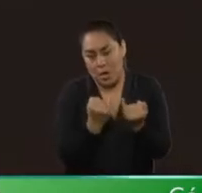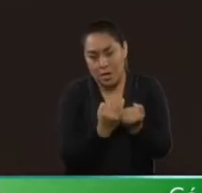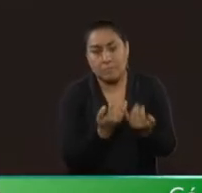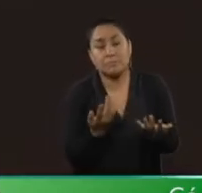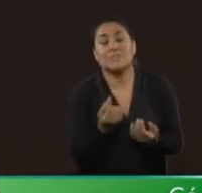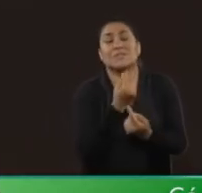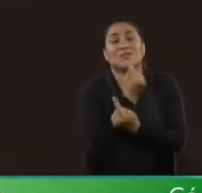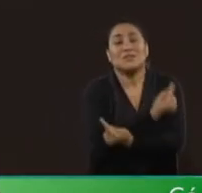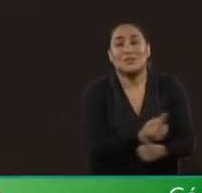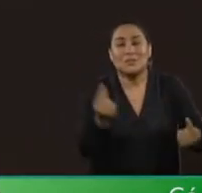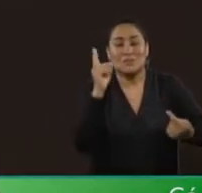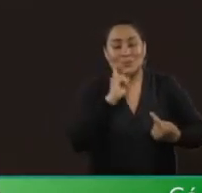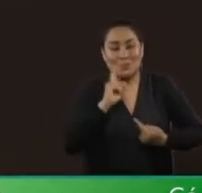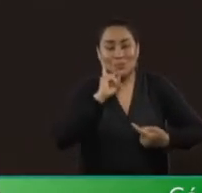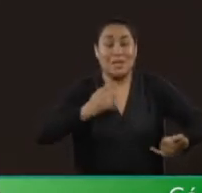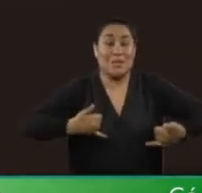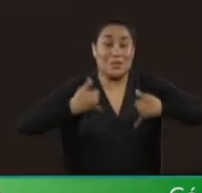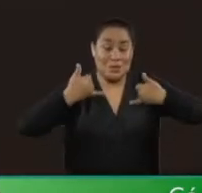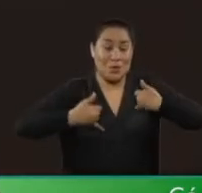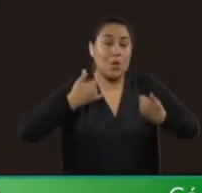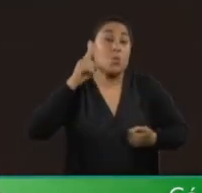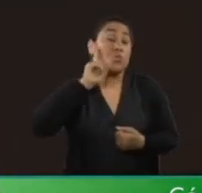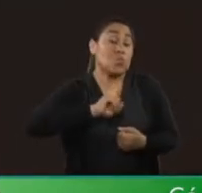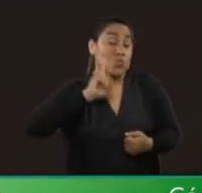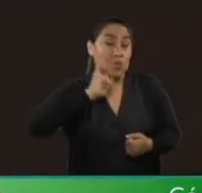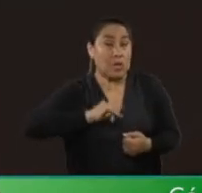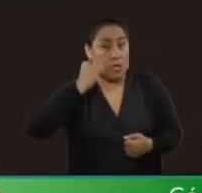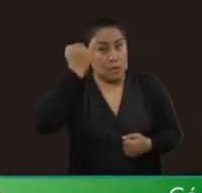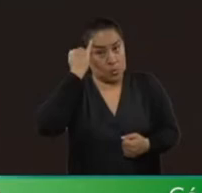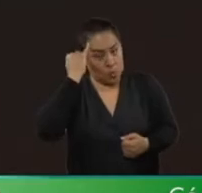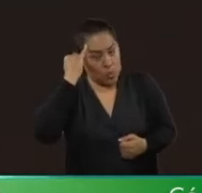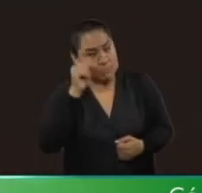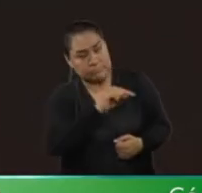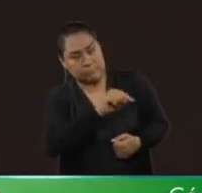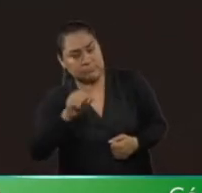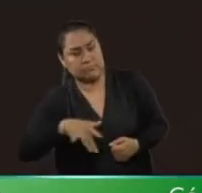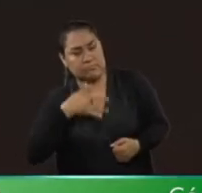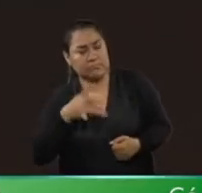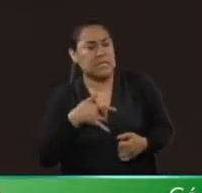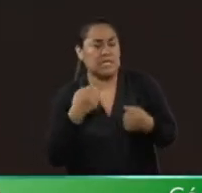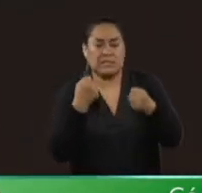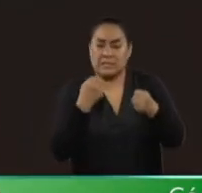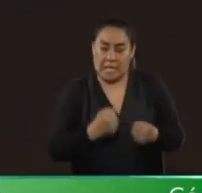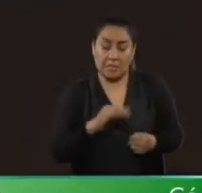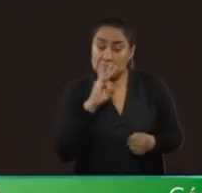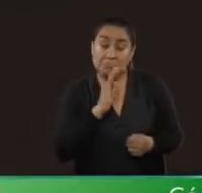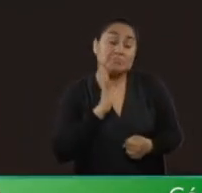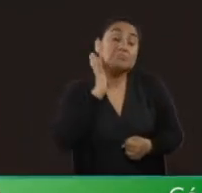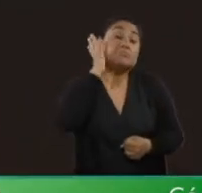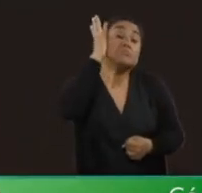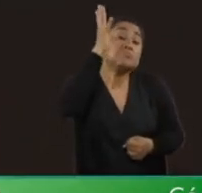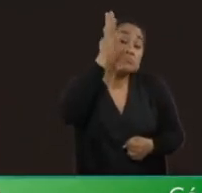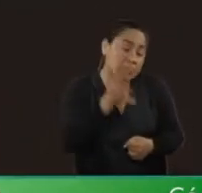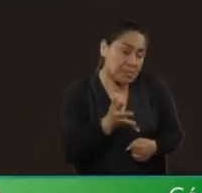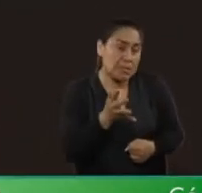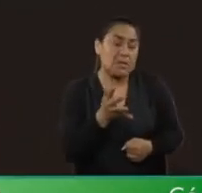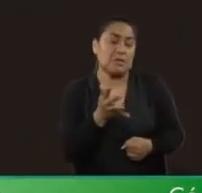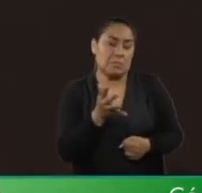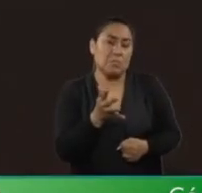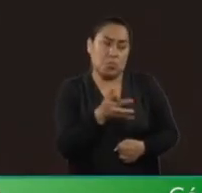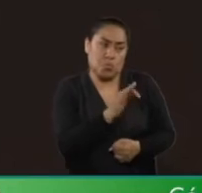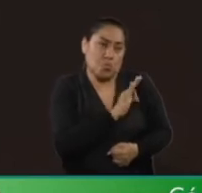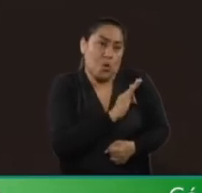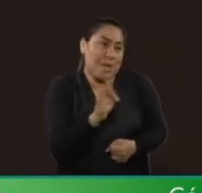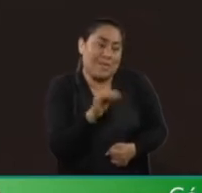niñas, adolescentes y mujeres indígenas tendrán la certeza de que algún día, si así lo desea, no solo podrá ser